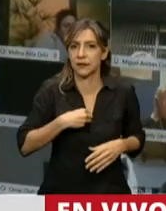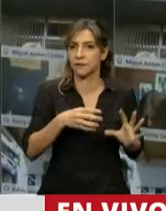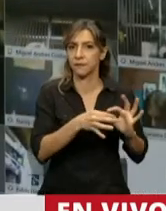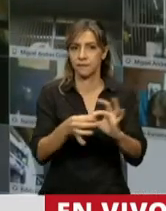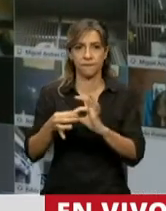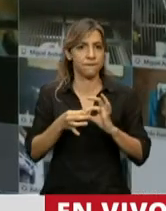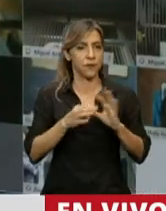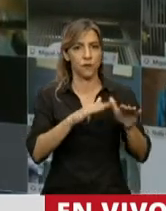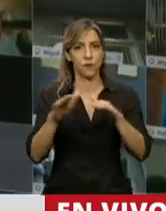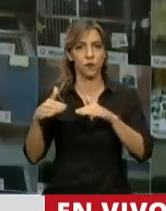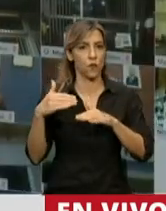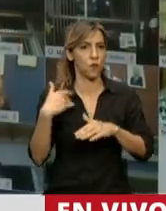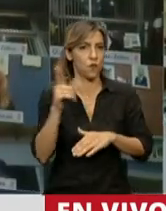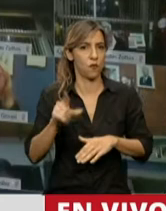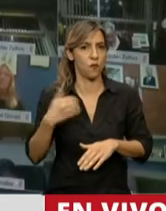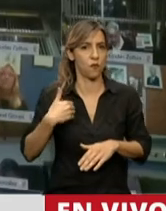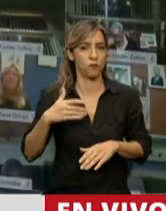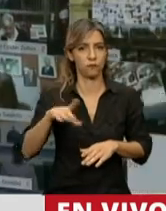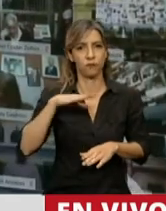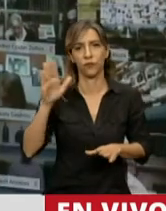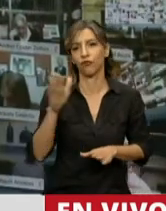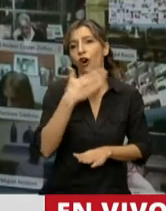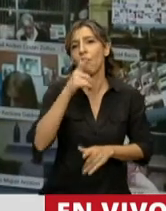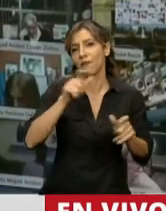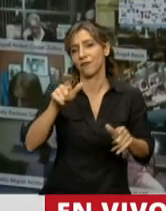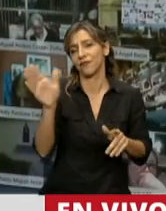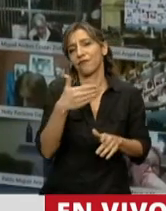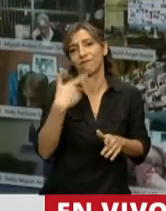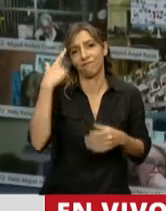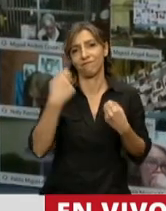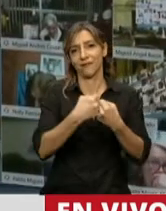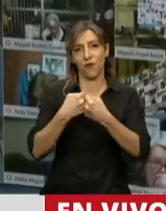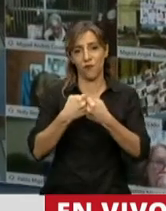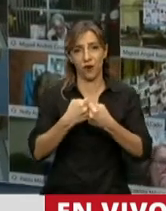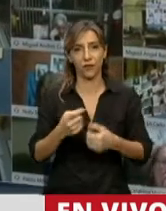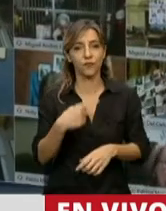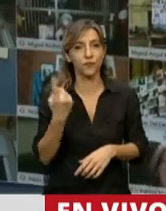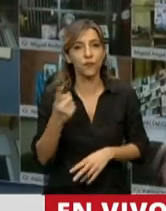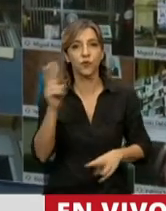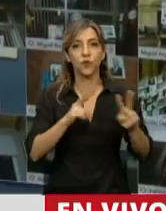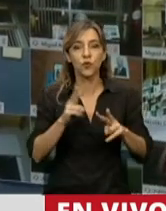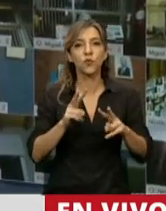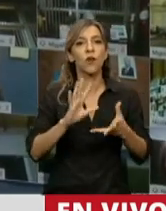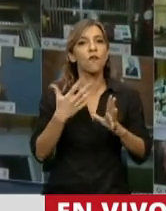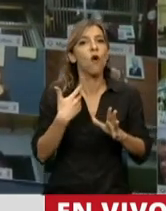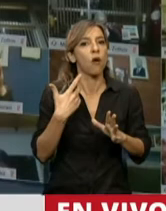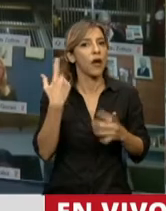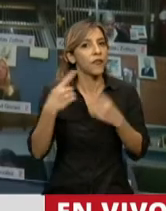nacional. Por ello, me gustaría hacer un breve reconto de algunas etapas de nuestras distintas formas de relacionarnos con esta